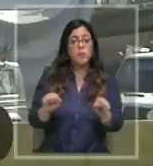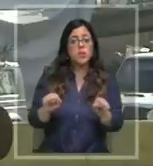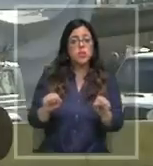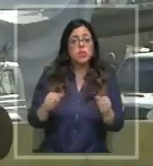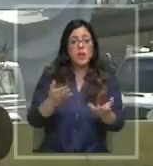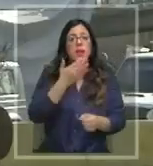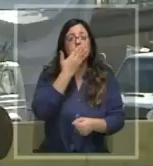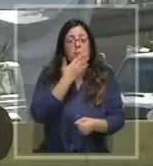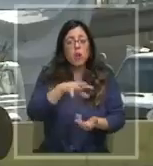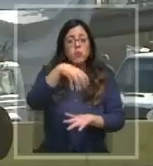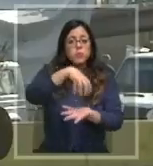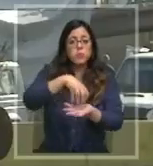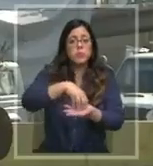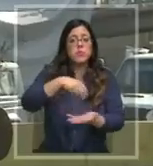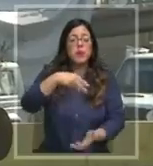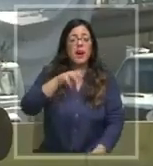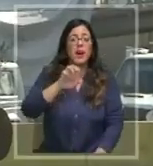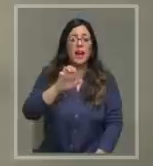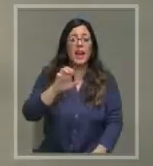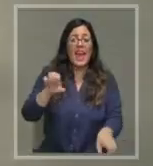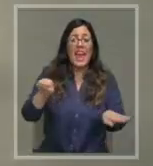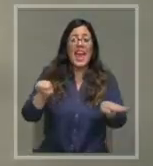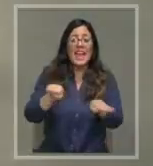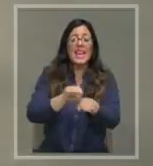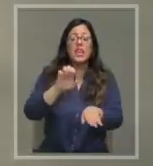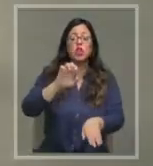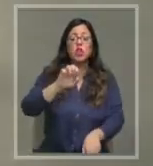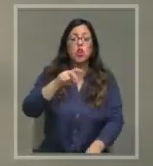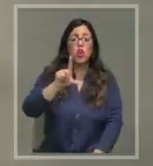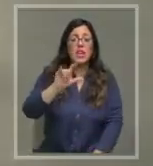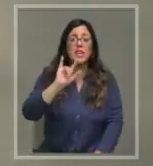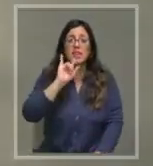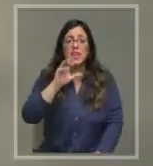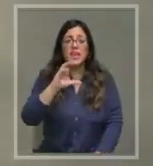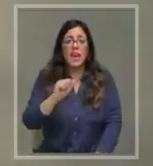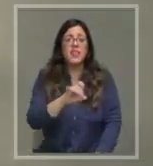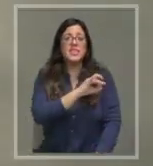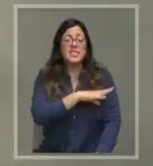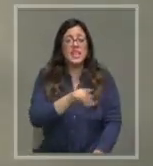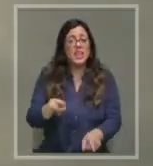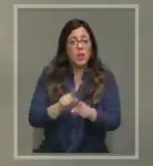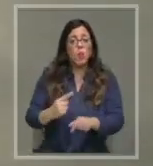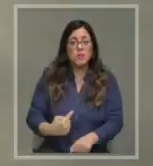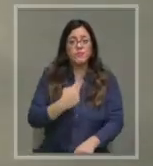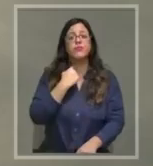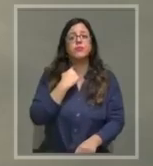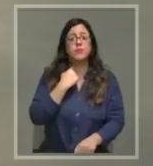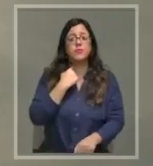refinería electrolítica de Chile en una comunidad que sigue siendo víctima de la contaminación.